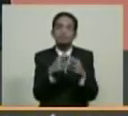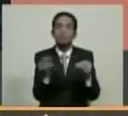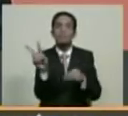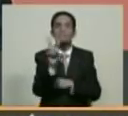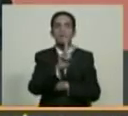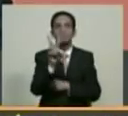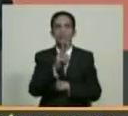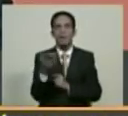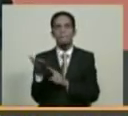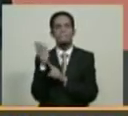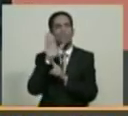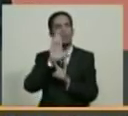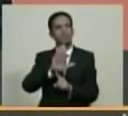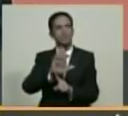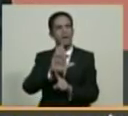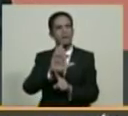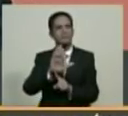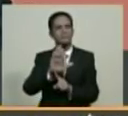balance respecto